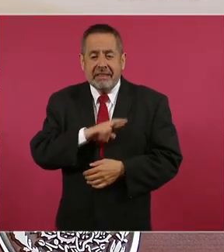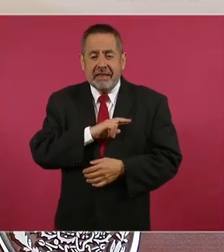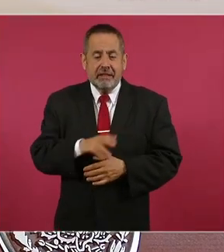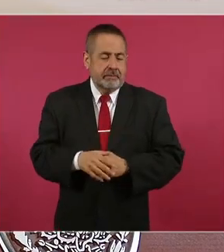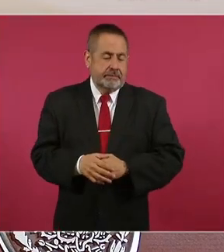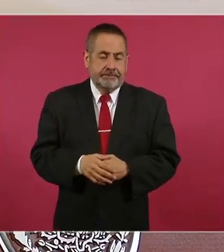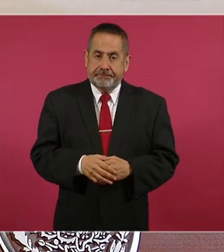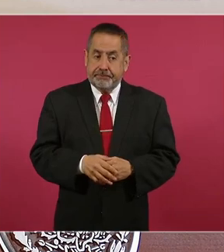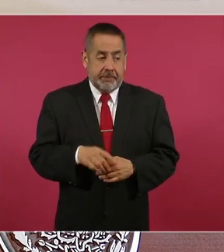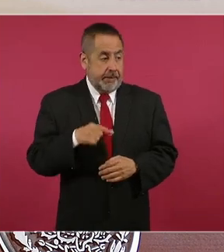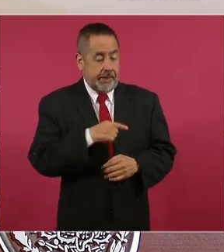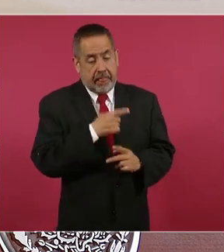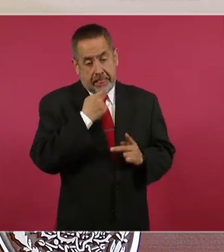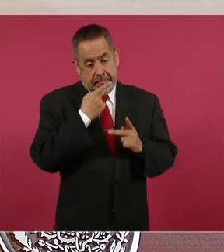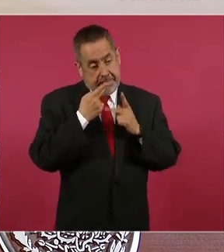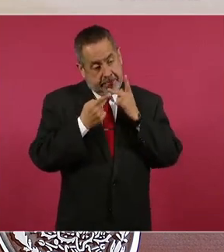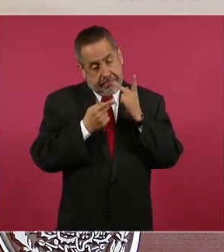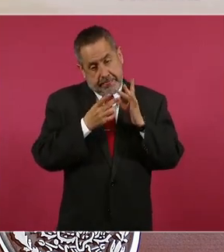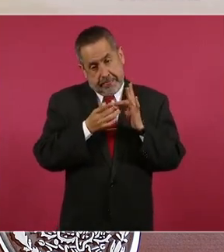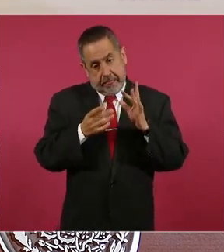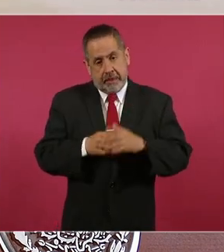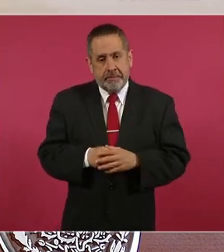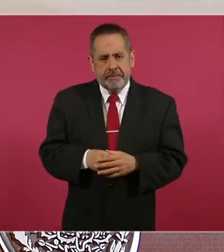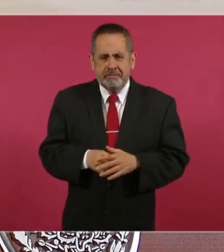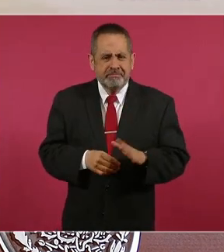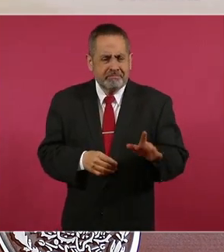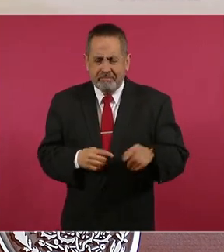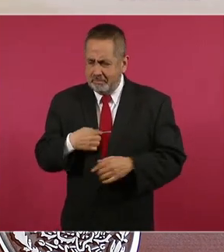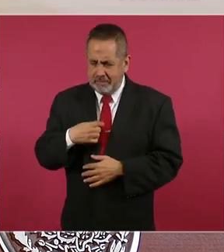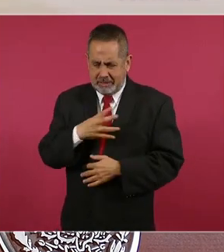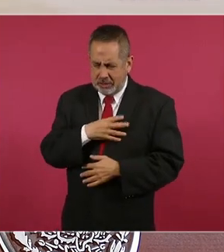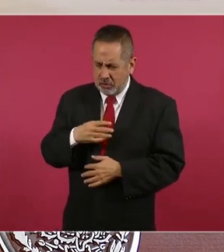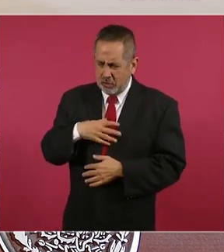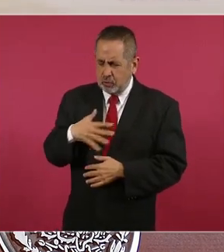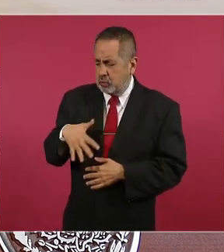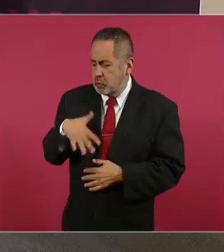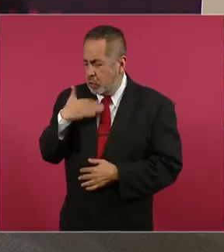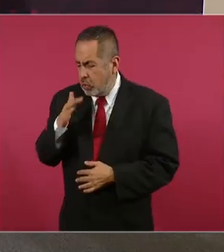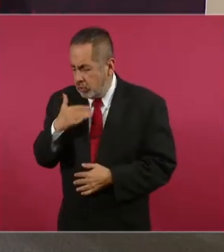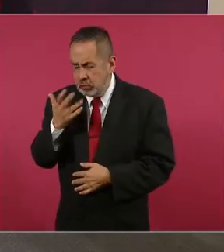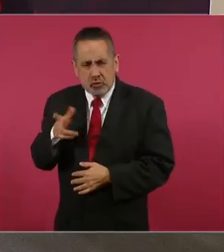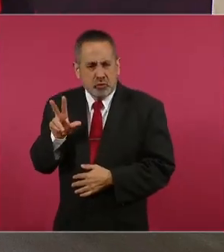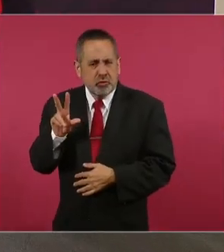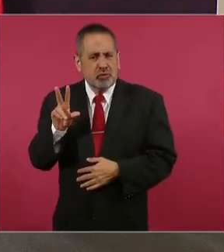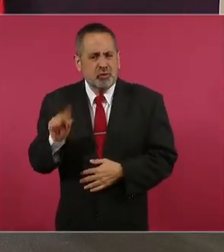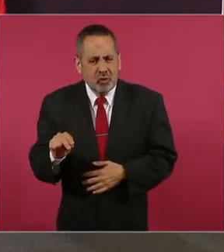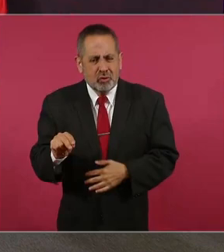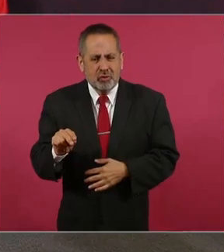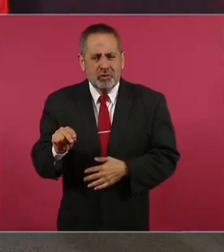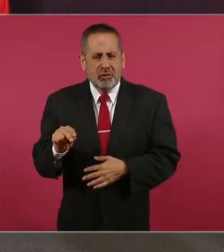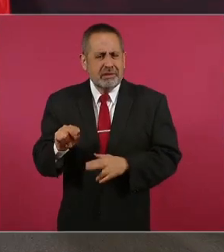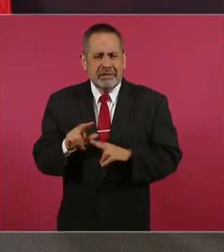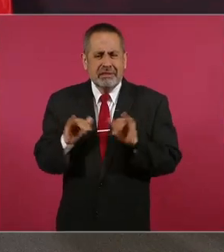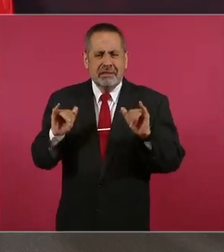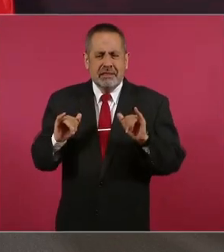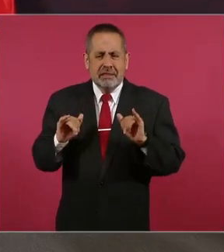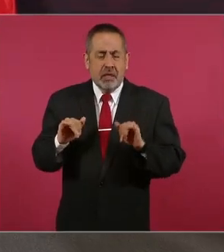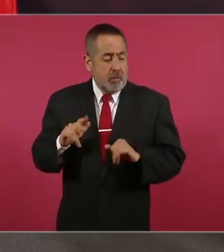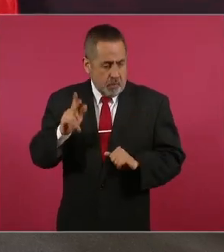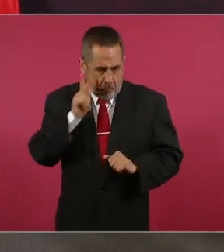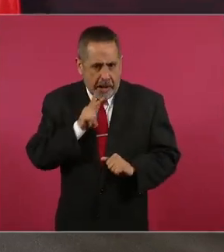Pues no son corruptos mis hijos, pero además ni una sola